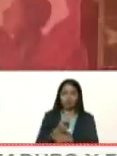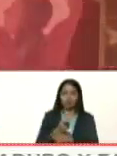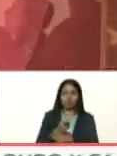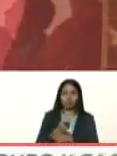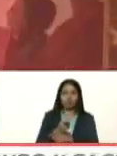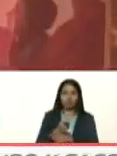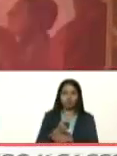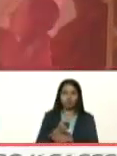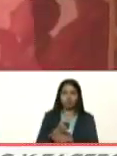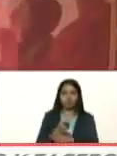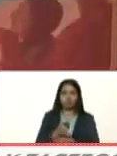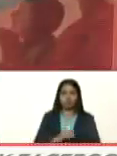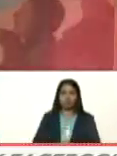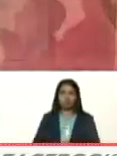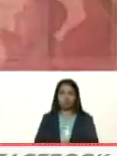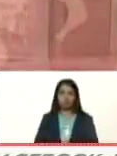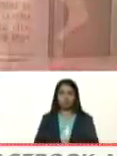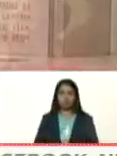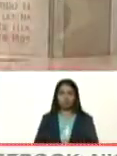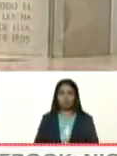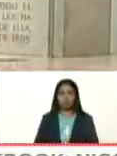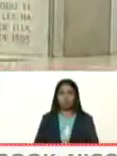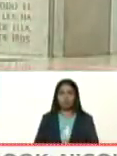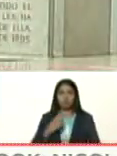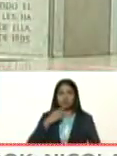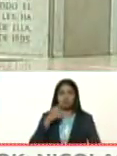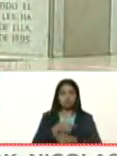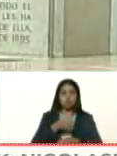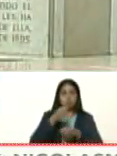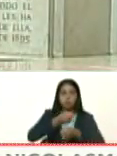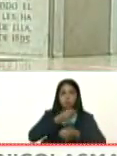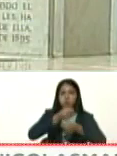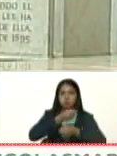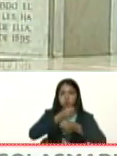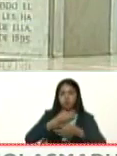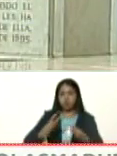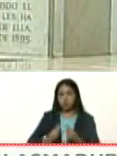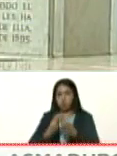una ofensiva definitiva con su caballería.